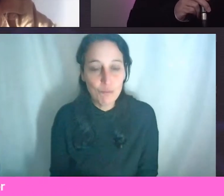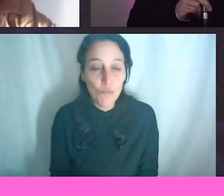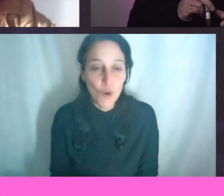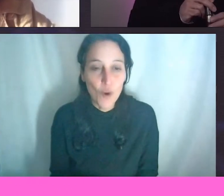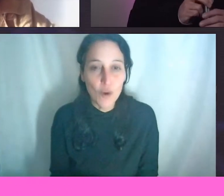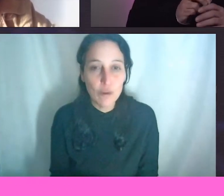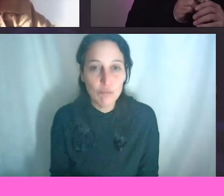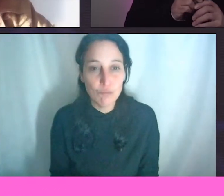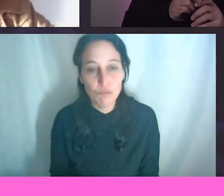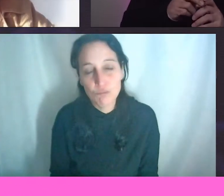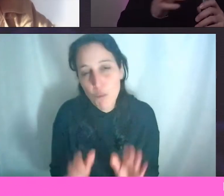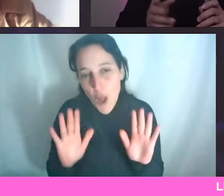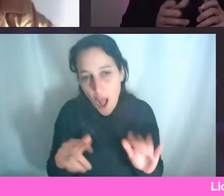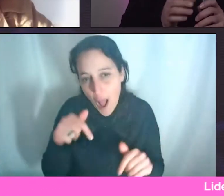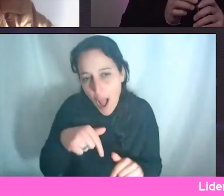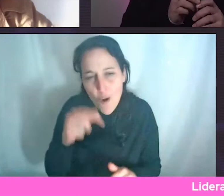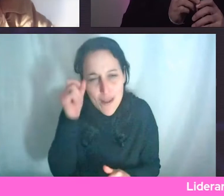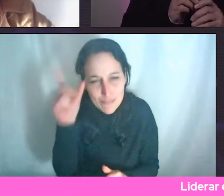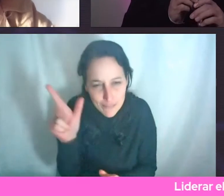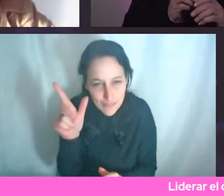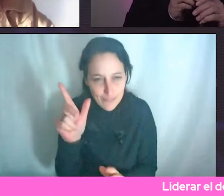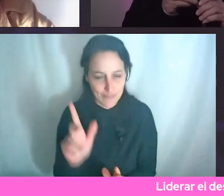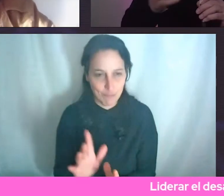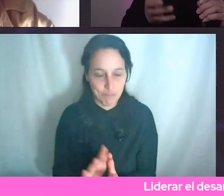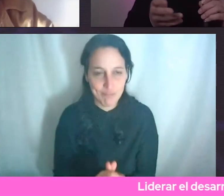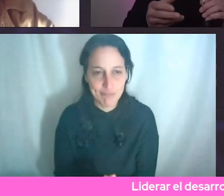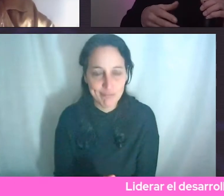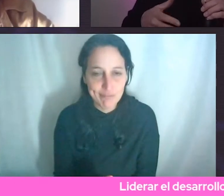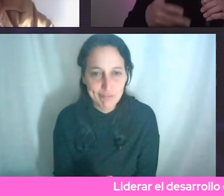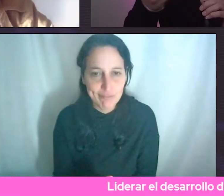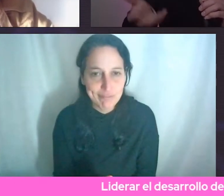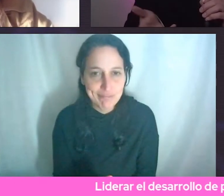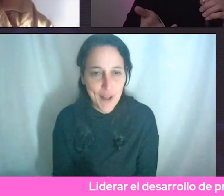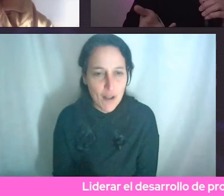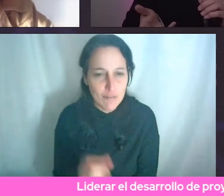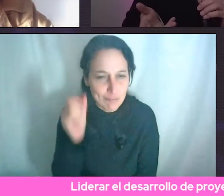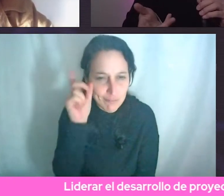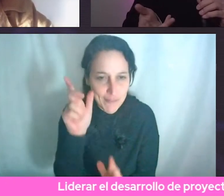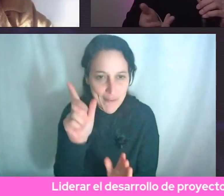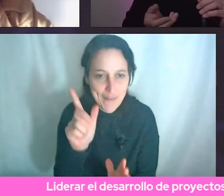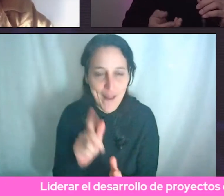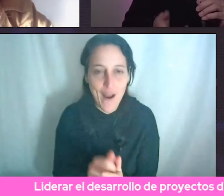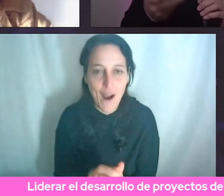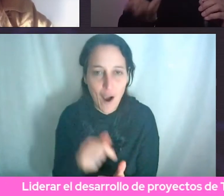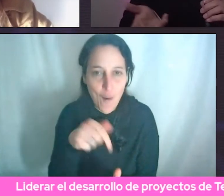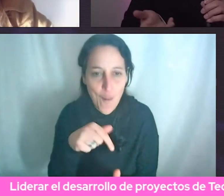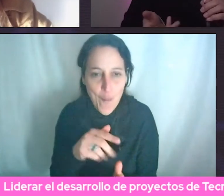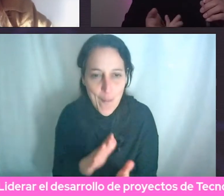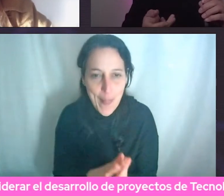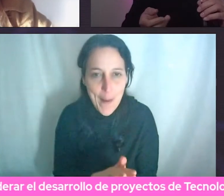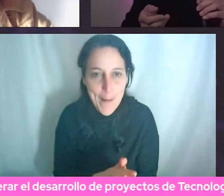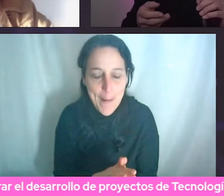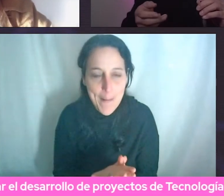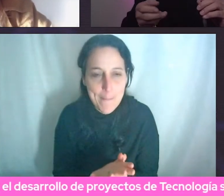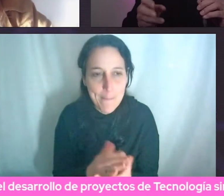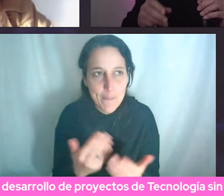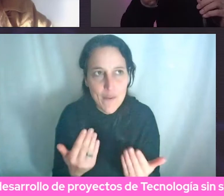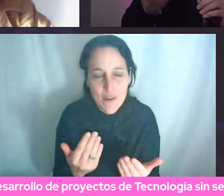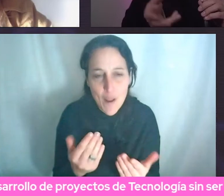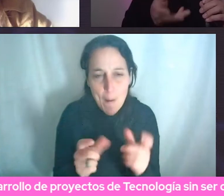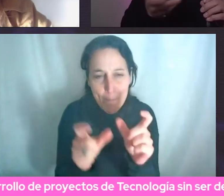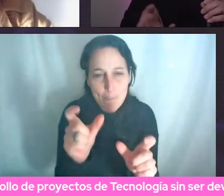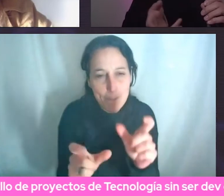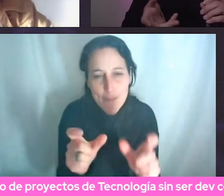esto es una idea que se me está ocurriendo ahora, ¿no? Digo, por esto que te traigo, debe haber ideas, son personas que quizás no tuvieron